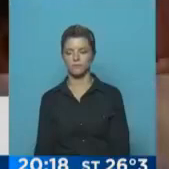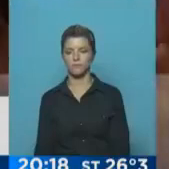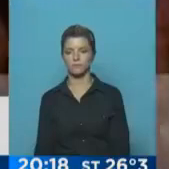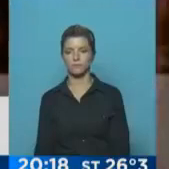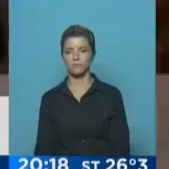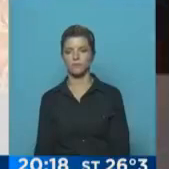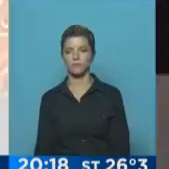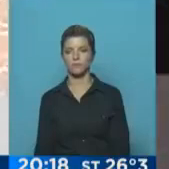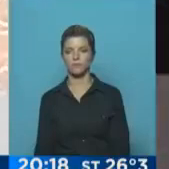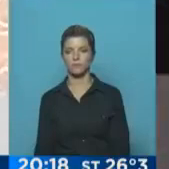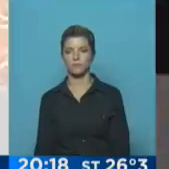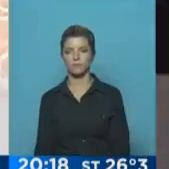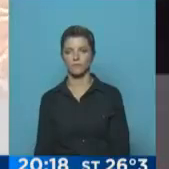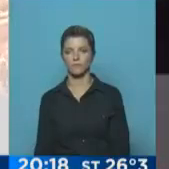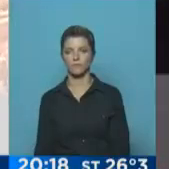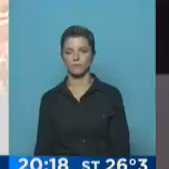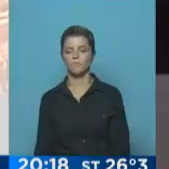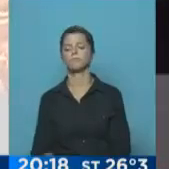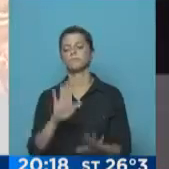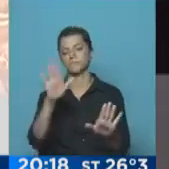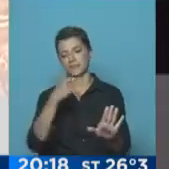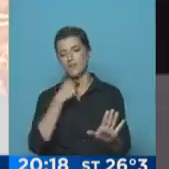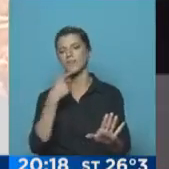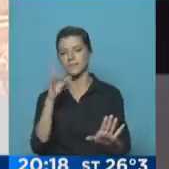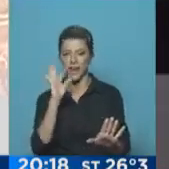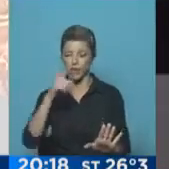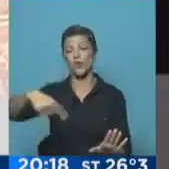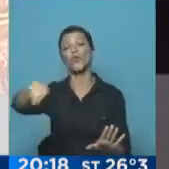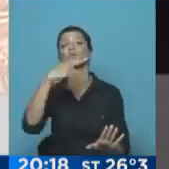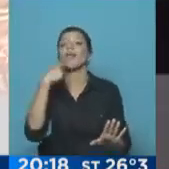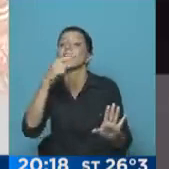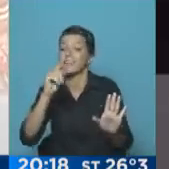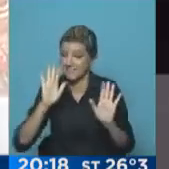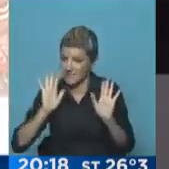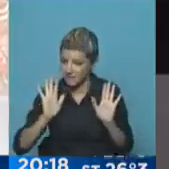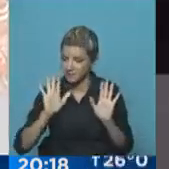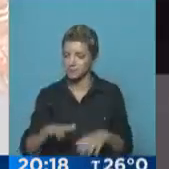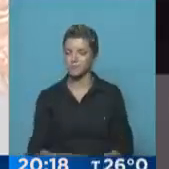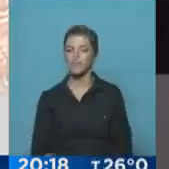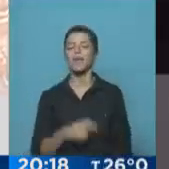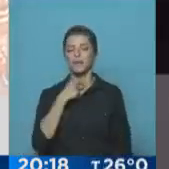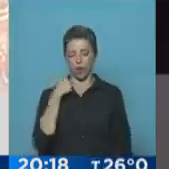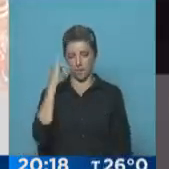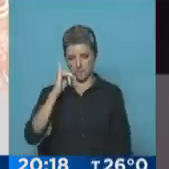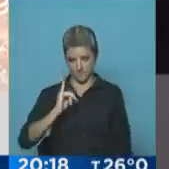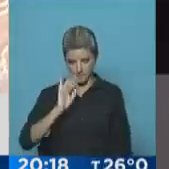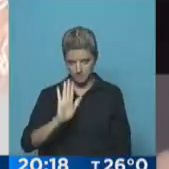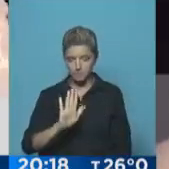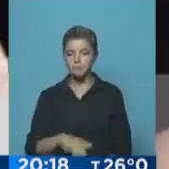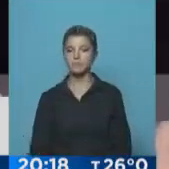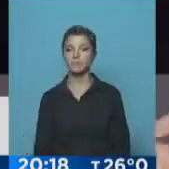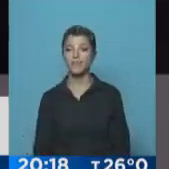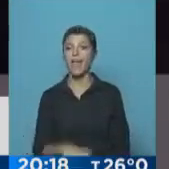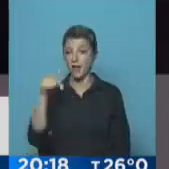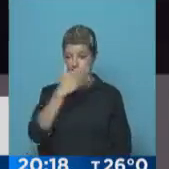Miren, quiero decir algo respecto de eso que dicen ustedes. Quiero decirles que con